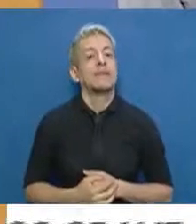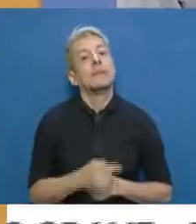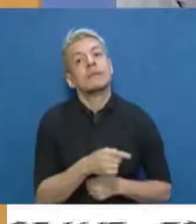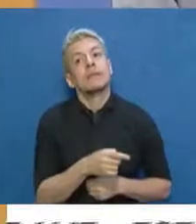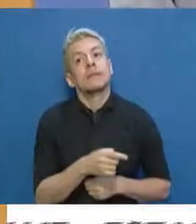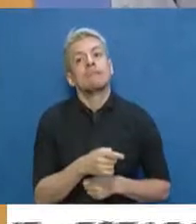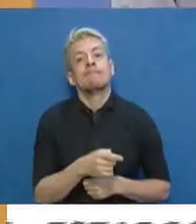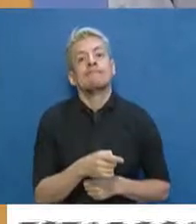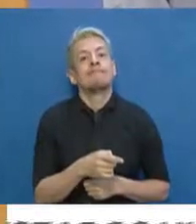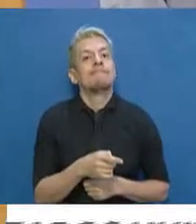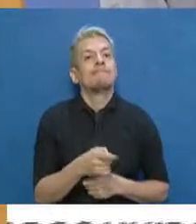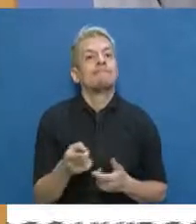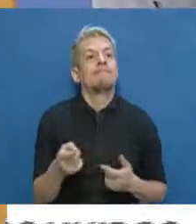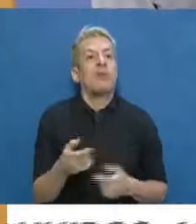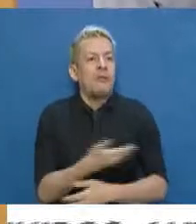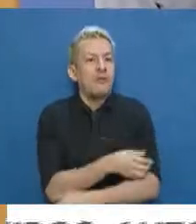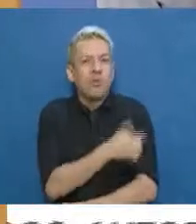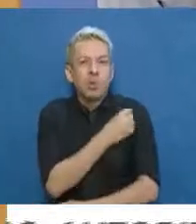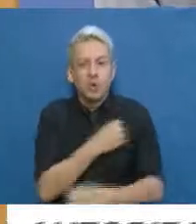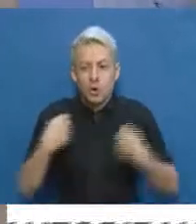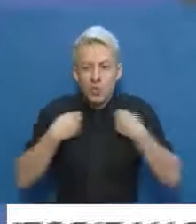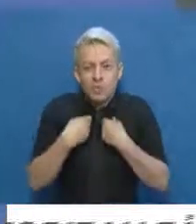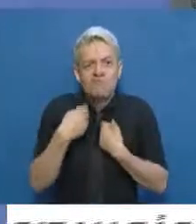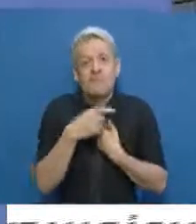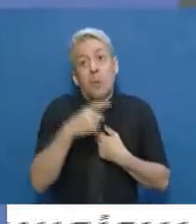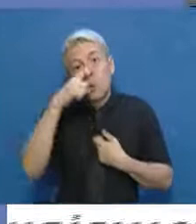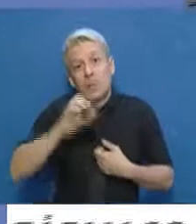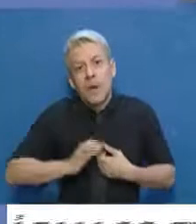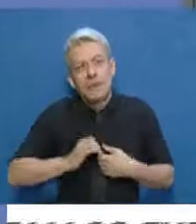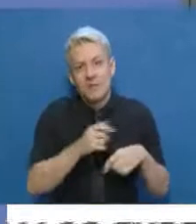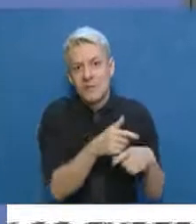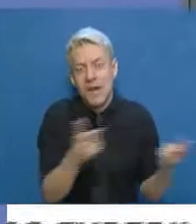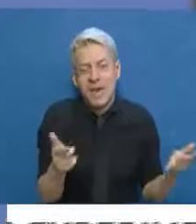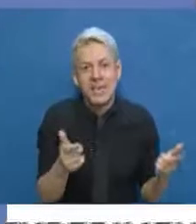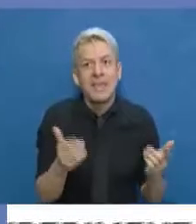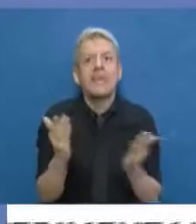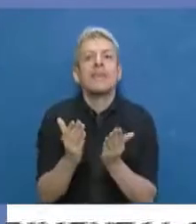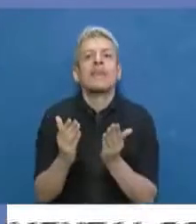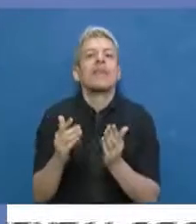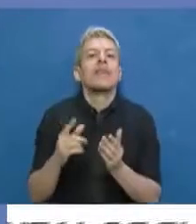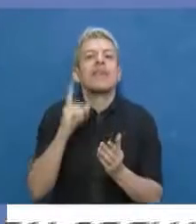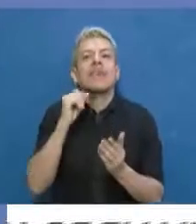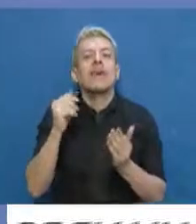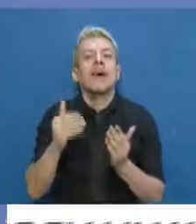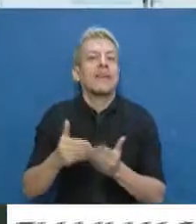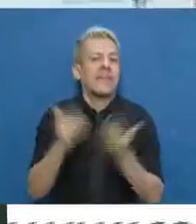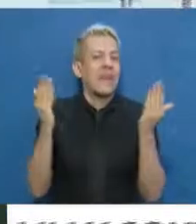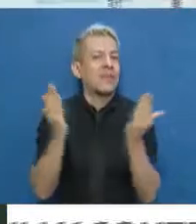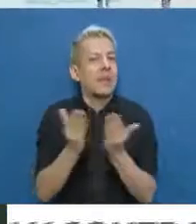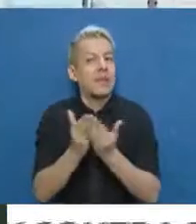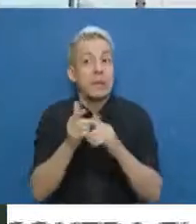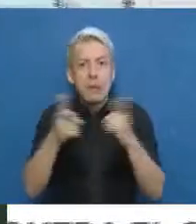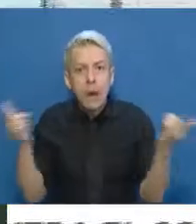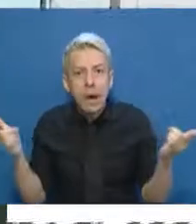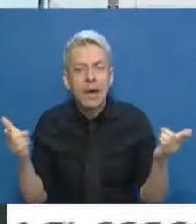sin presentación de buzos, que se quedaron sin día del estudiante, que todas aquellas cosas que rodean